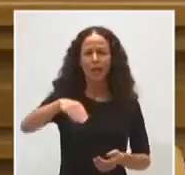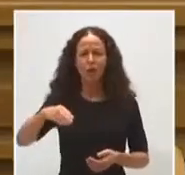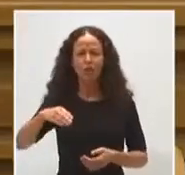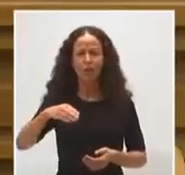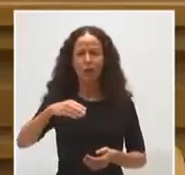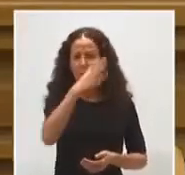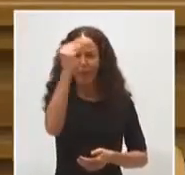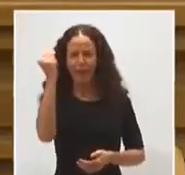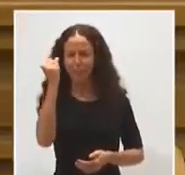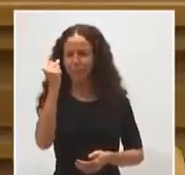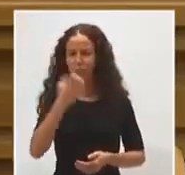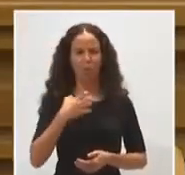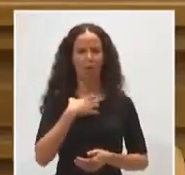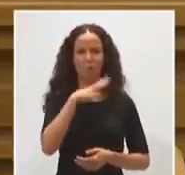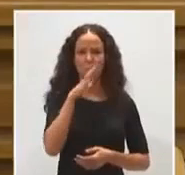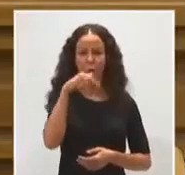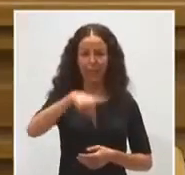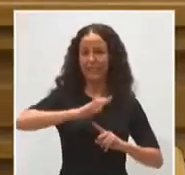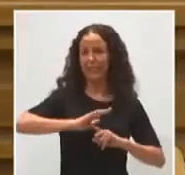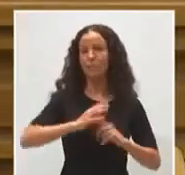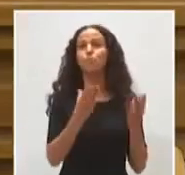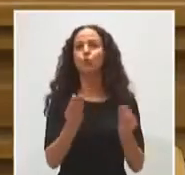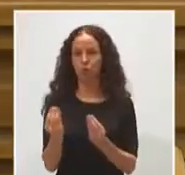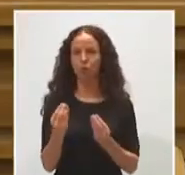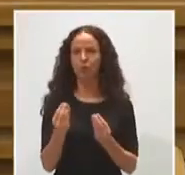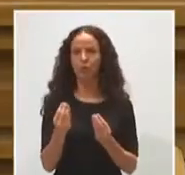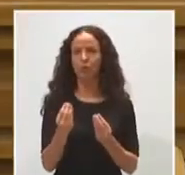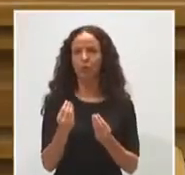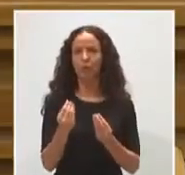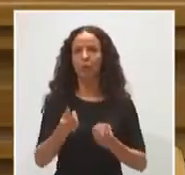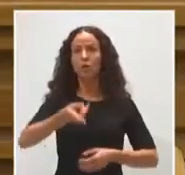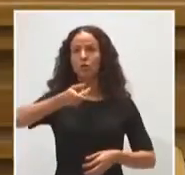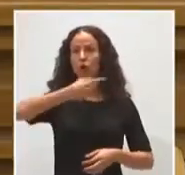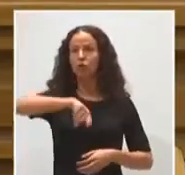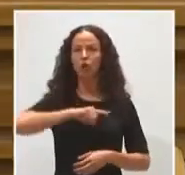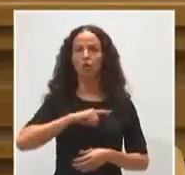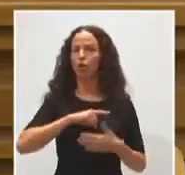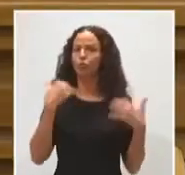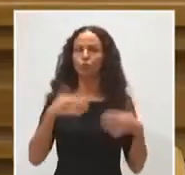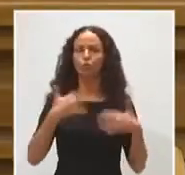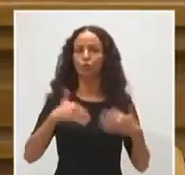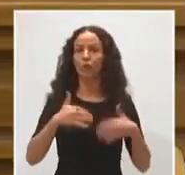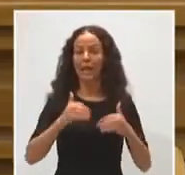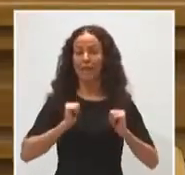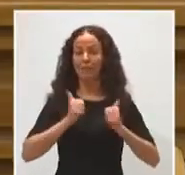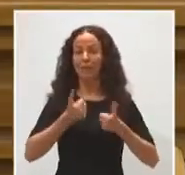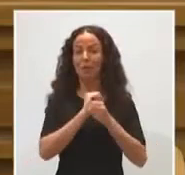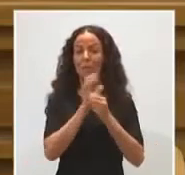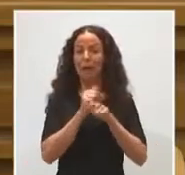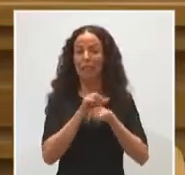muchos muchos en castilla-la mancha' tuvimos encabezamos los rankings muy al principio de la pandemia